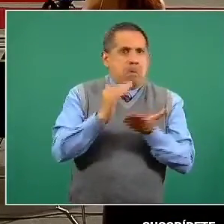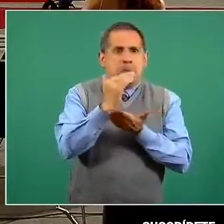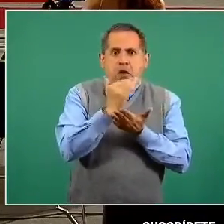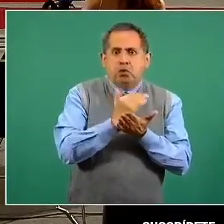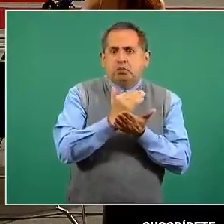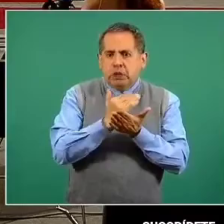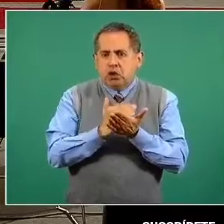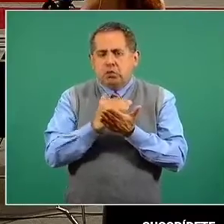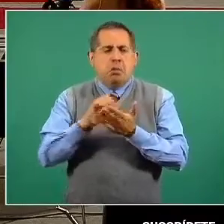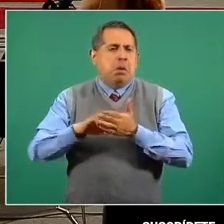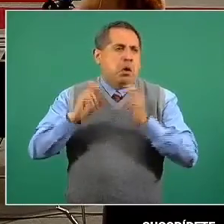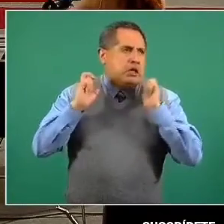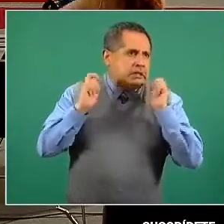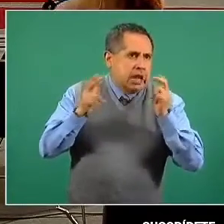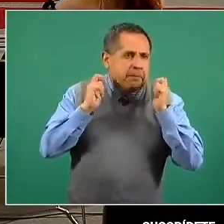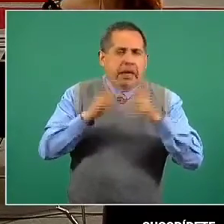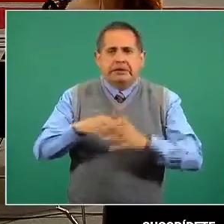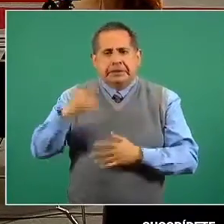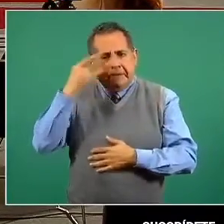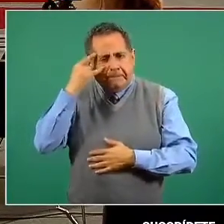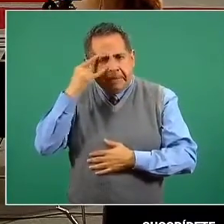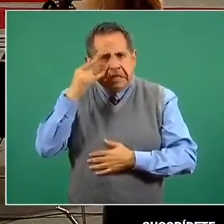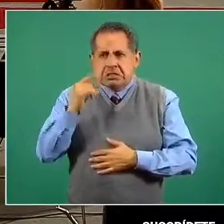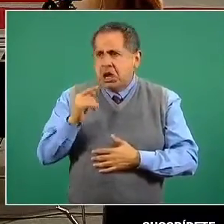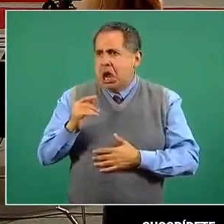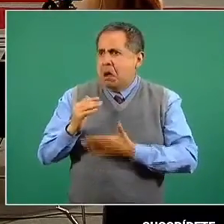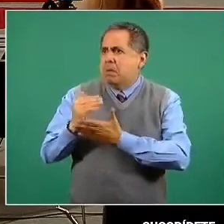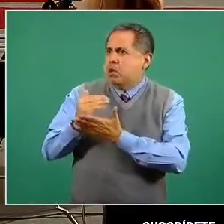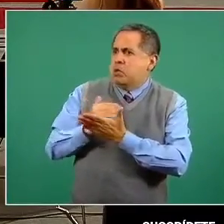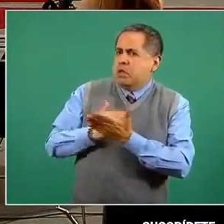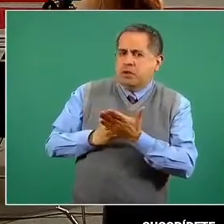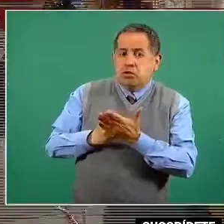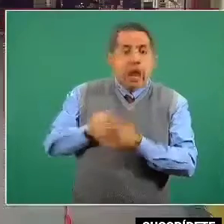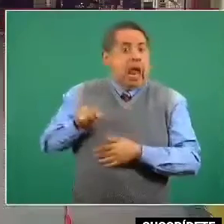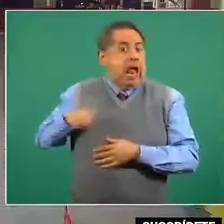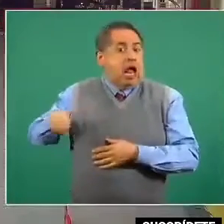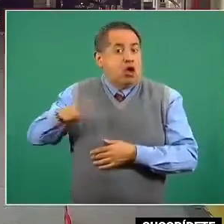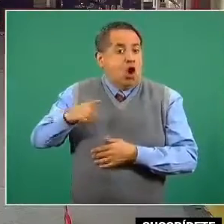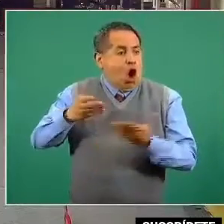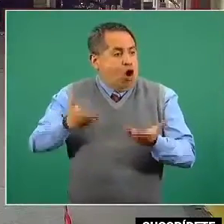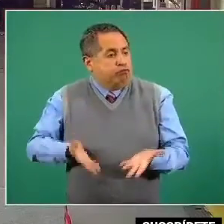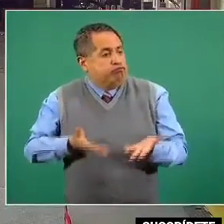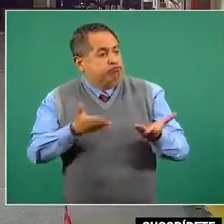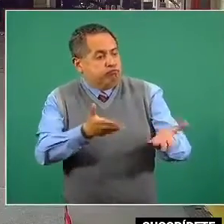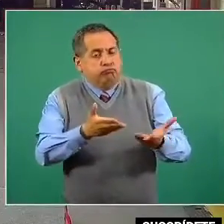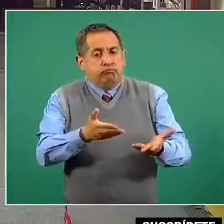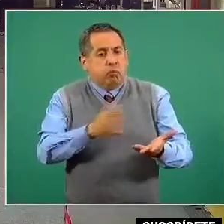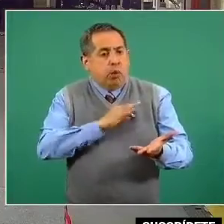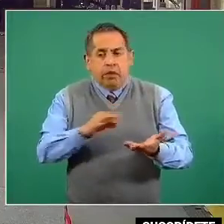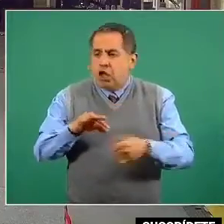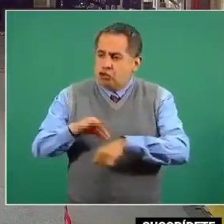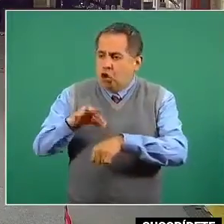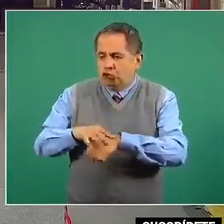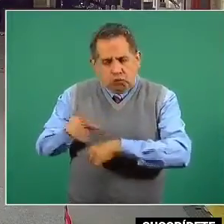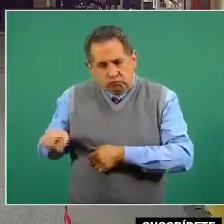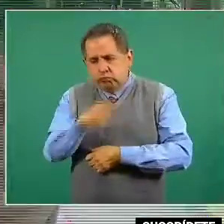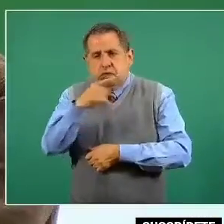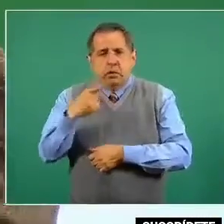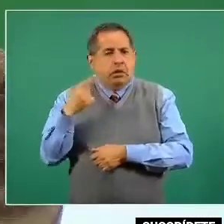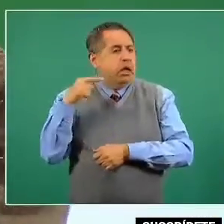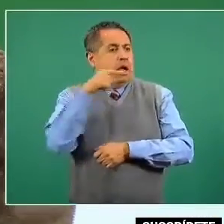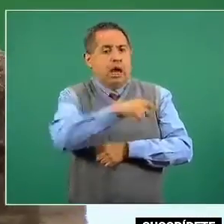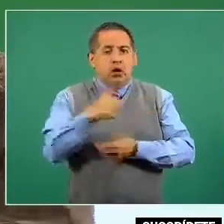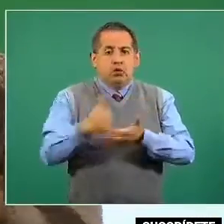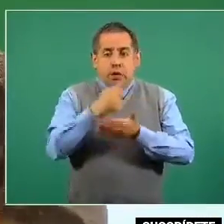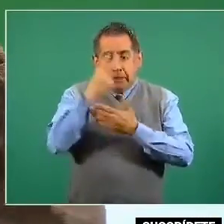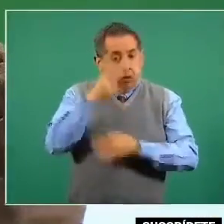epidémica, como Chiapas, como Campeche, que pusieron a disposición personal de salud para apoyar a la Ciudad de México. Tenemos